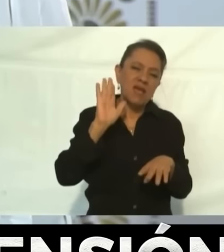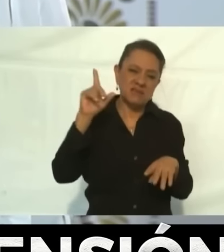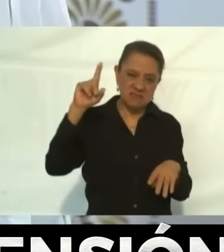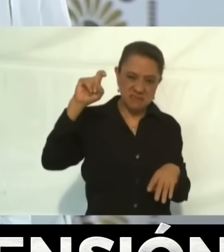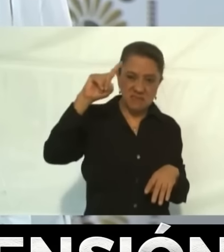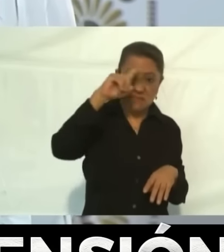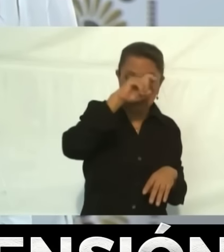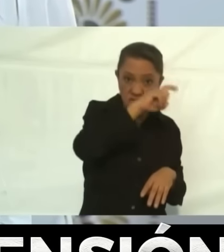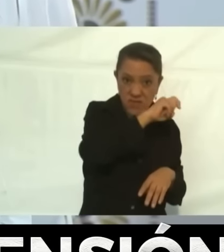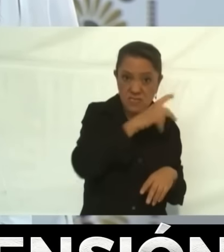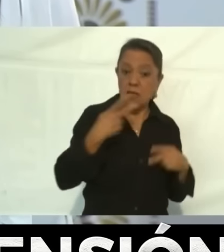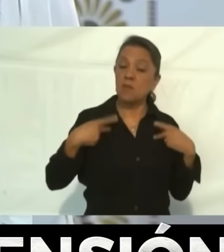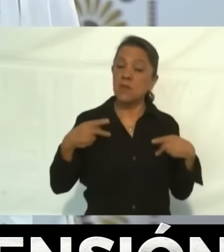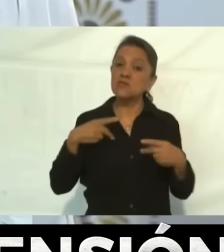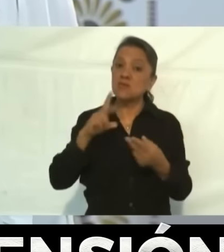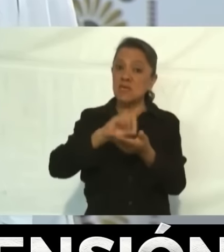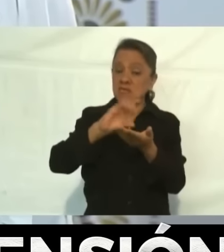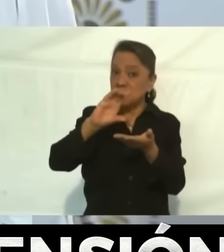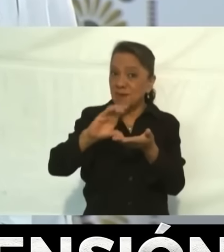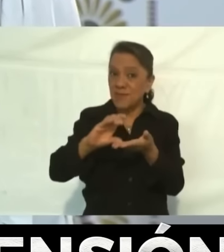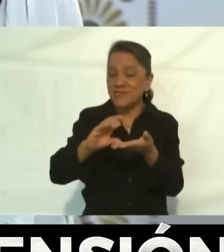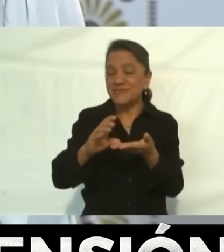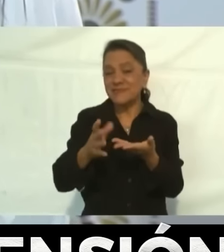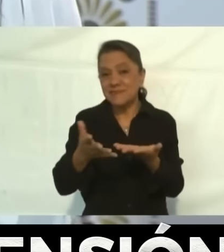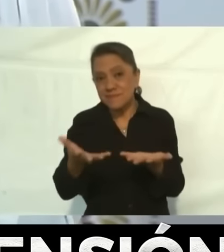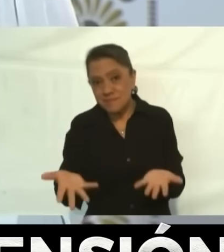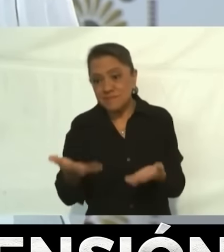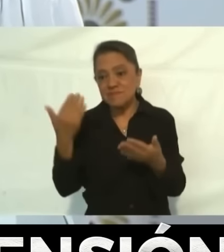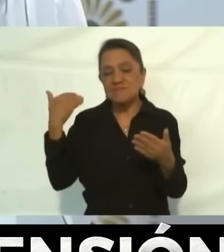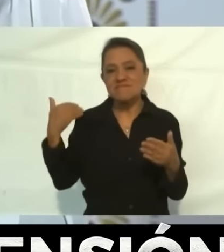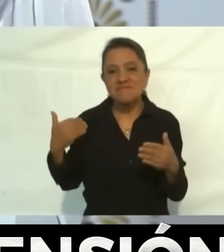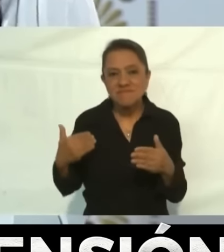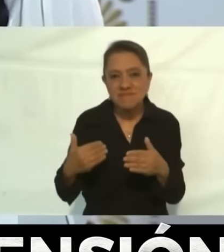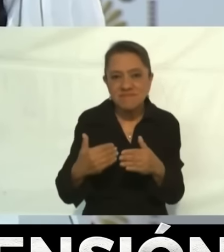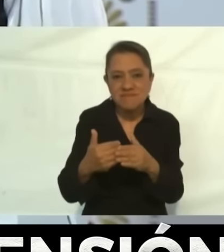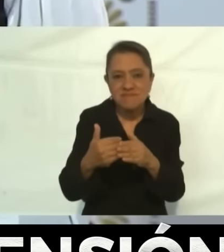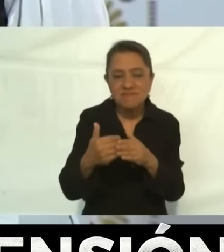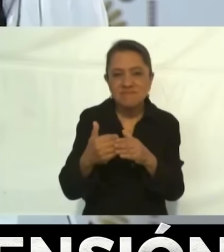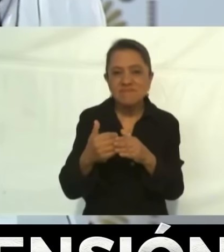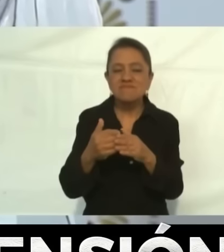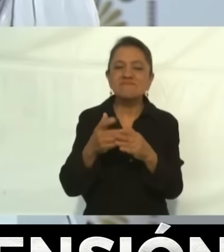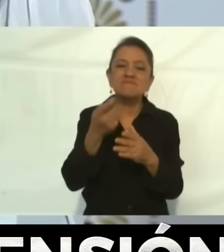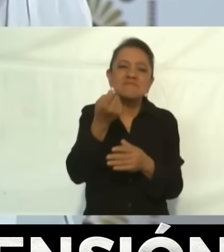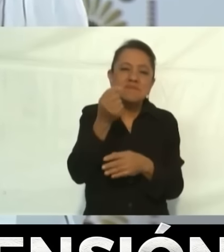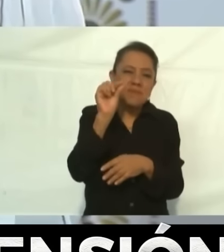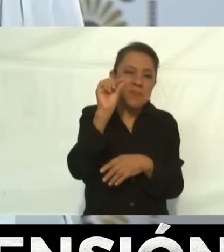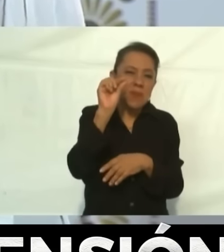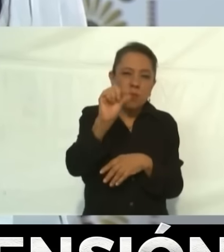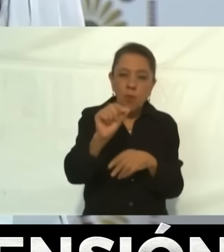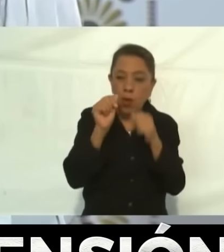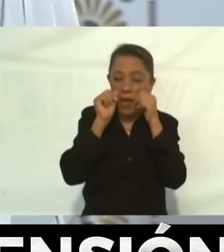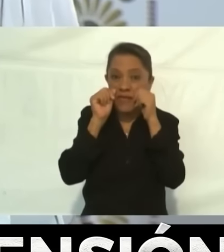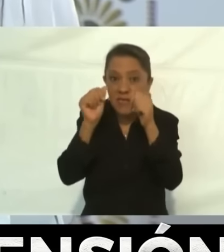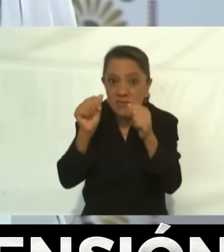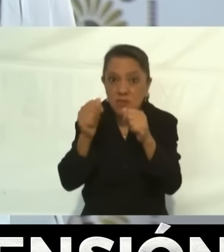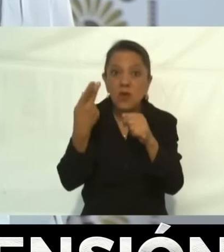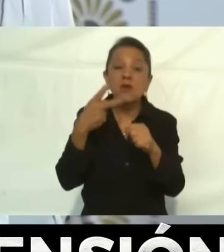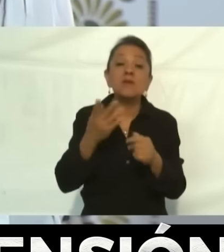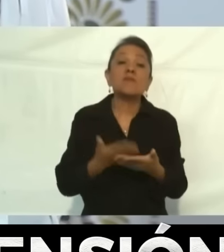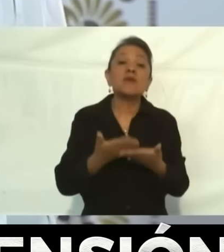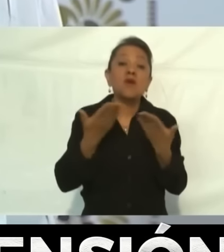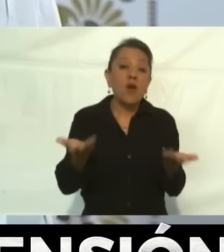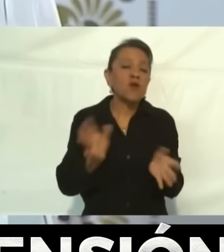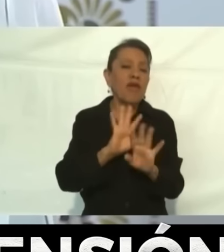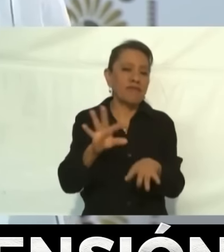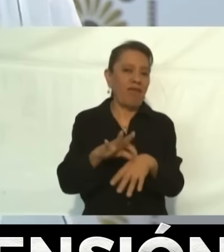discapacidad habían tenido nula atención en el pasado. Y nos da mucho gusto que se va a materializar